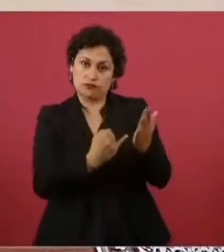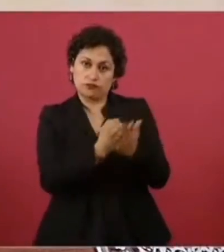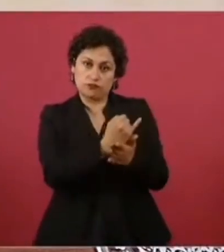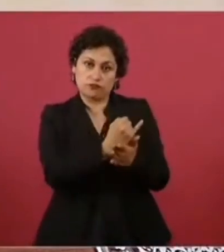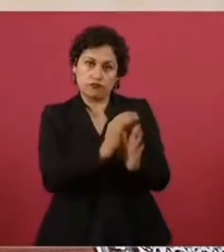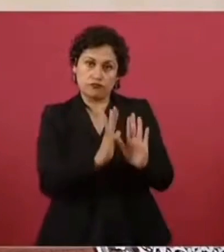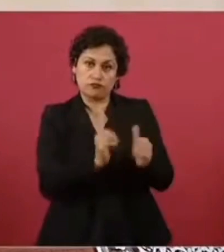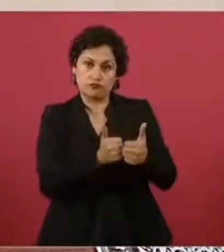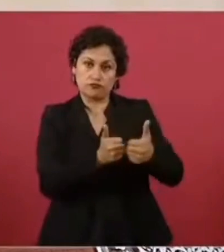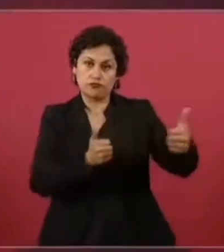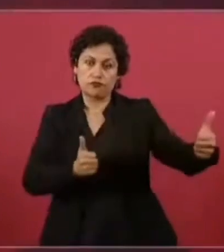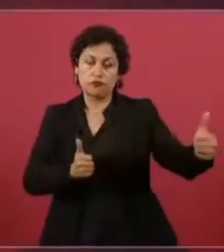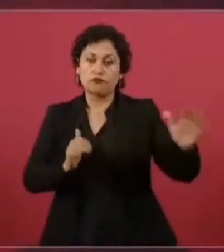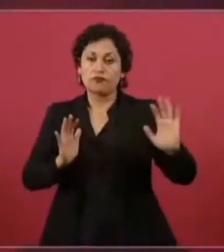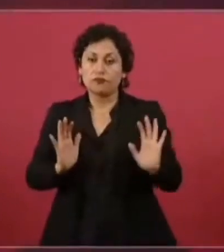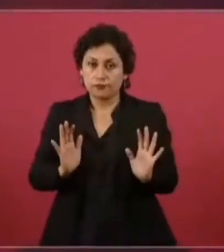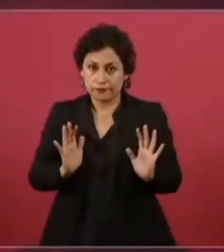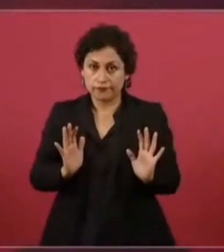Son dos cosas, ¿no?